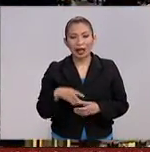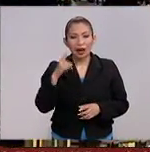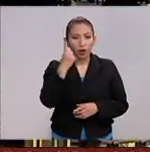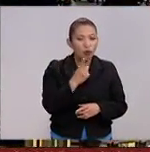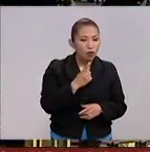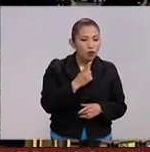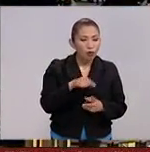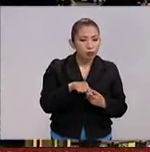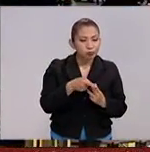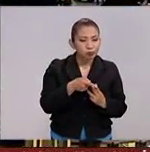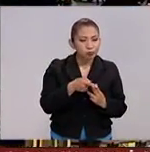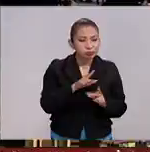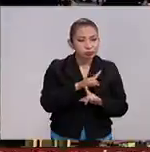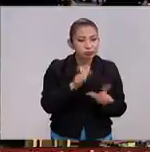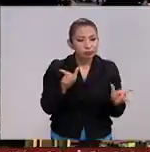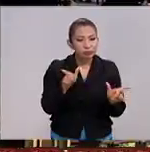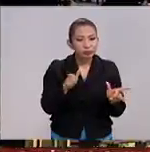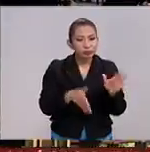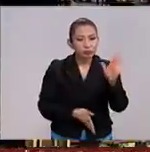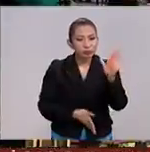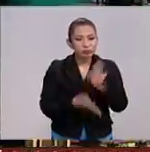listos fuera